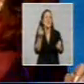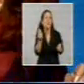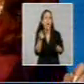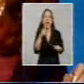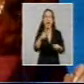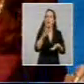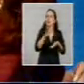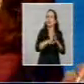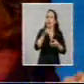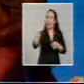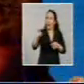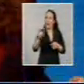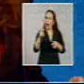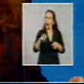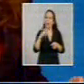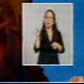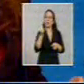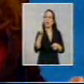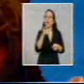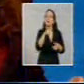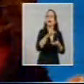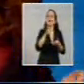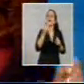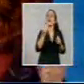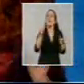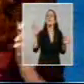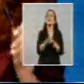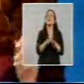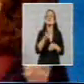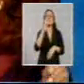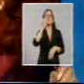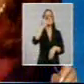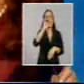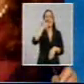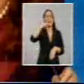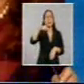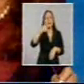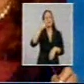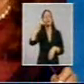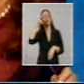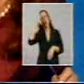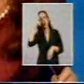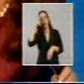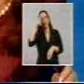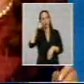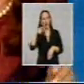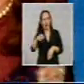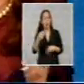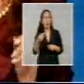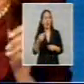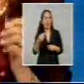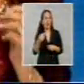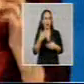Se redujo la brecha en un 0,8 porque hemos generado más